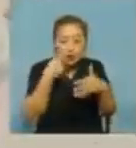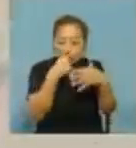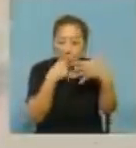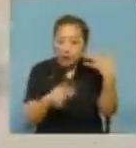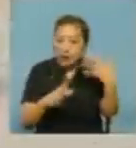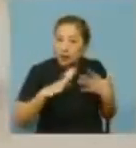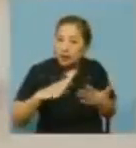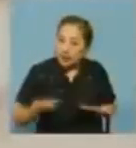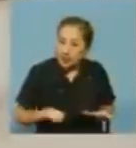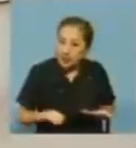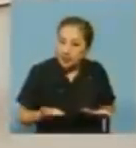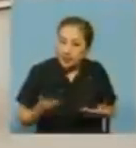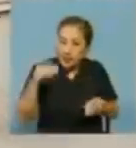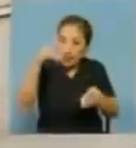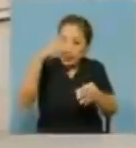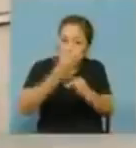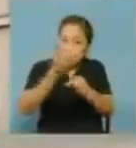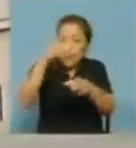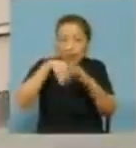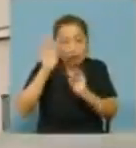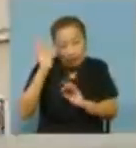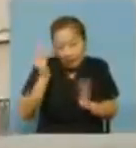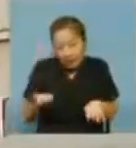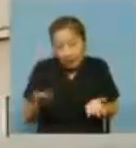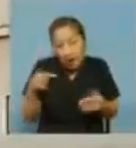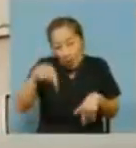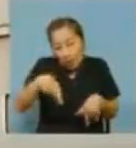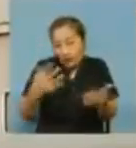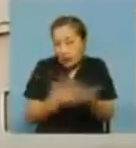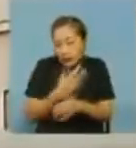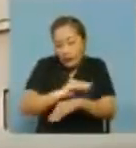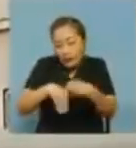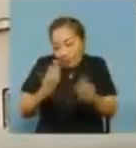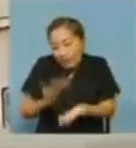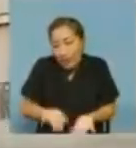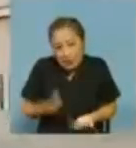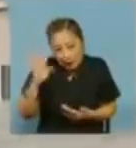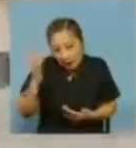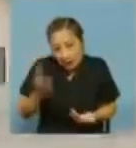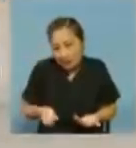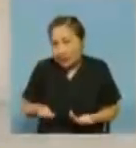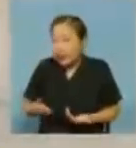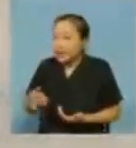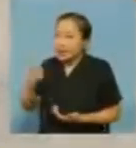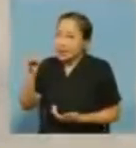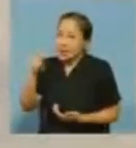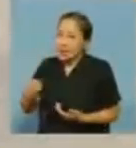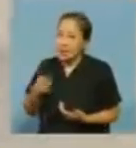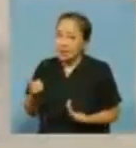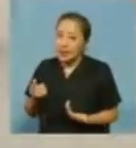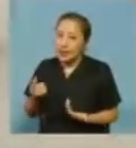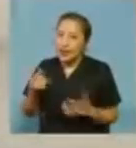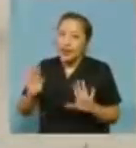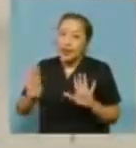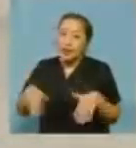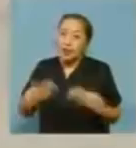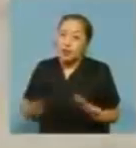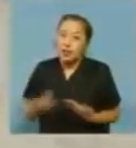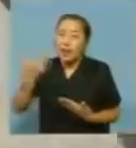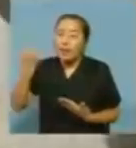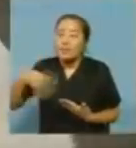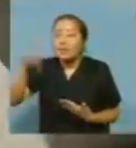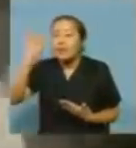detalles por lo que te pasó a vos y ahora ya a tu familia, digamos. Y sí, exactamente. Por otro lado,